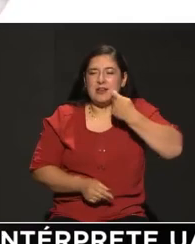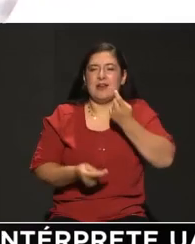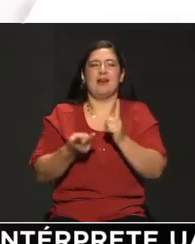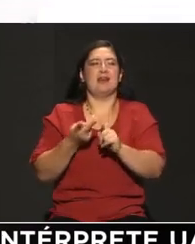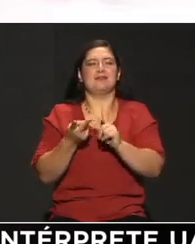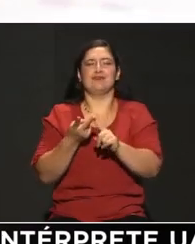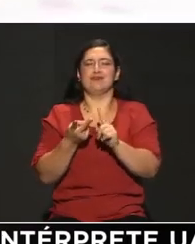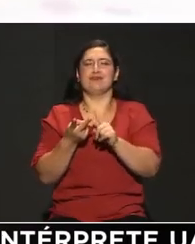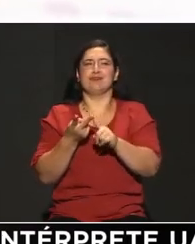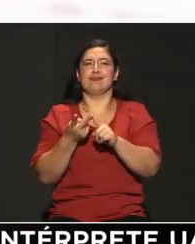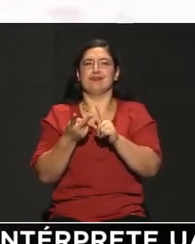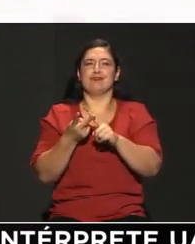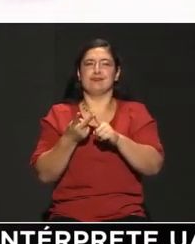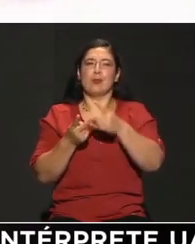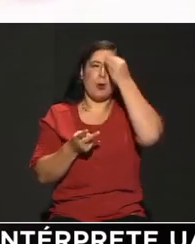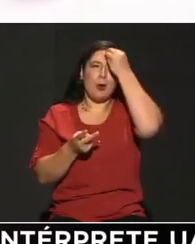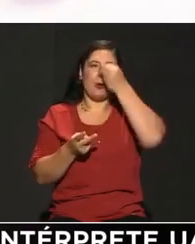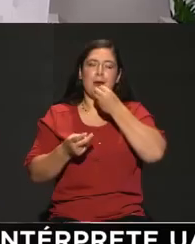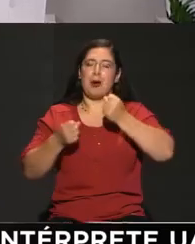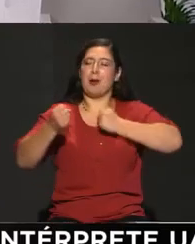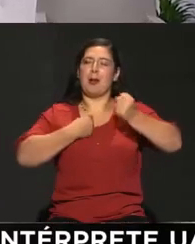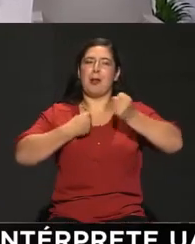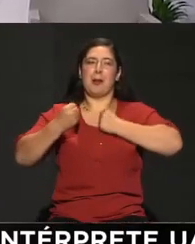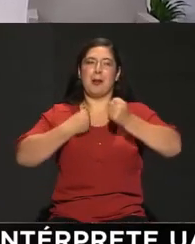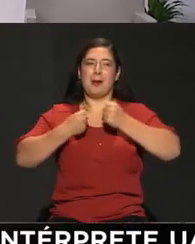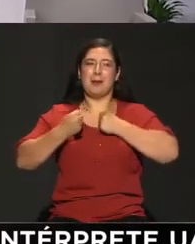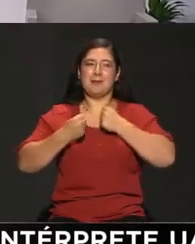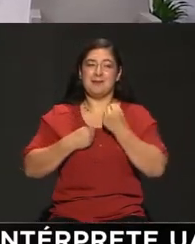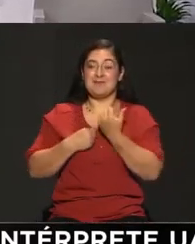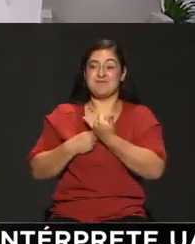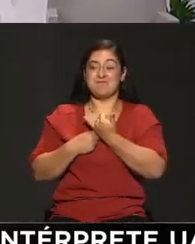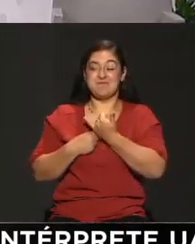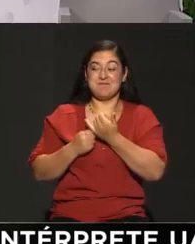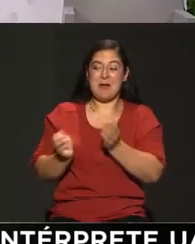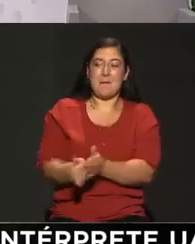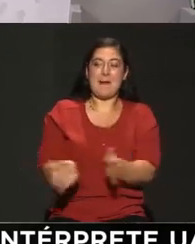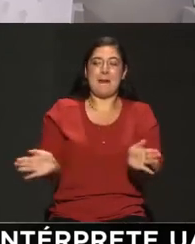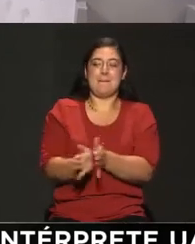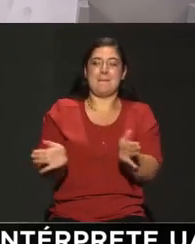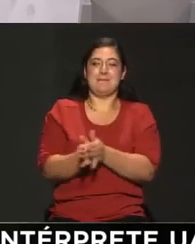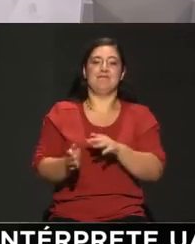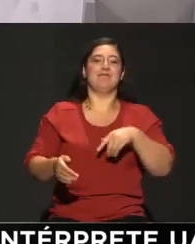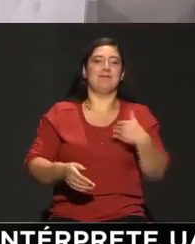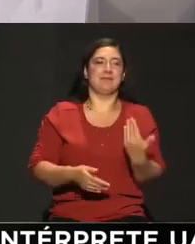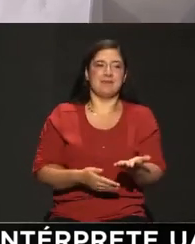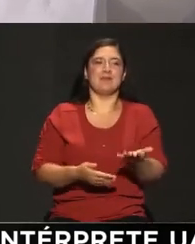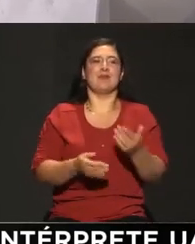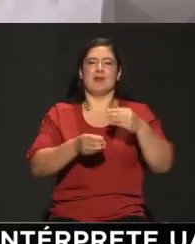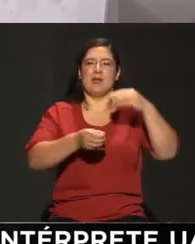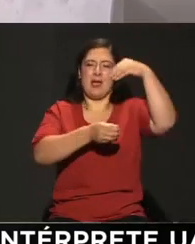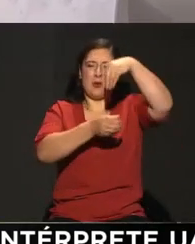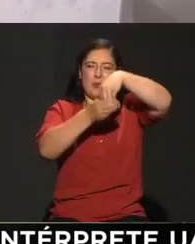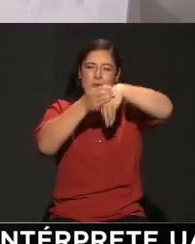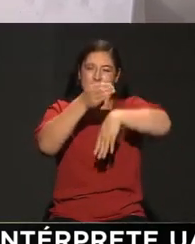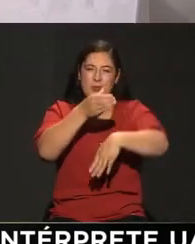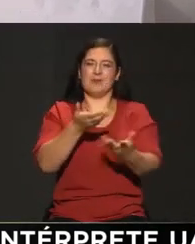aquí un orangután que tiene unas ganas que no ve la hora que se toca, latas, embudos para vaciar, y